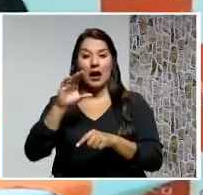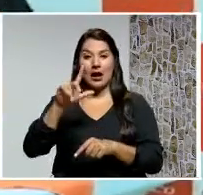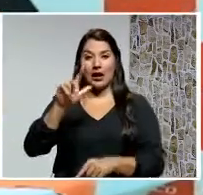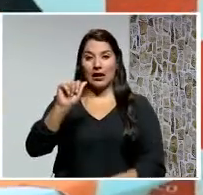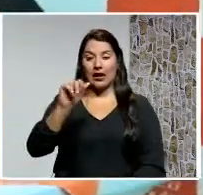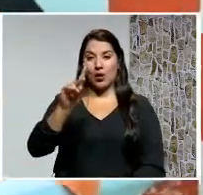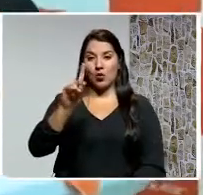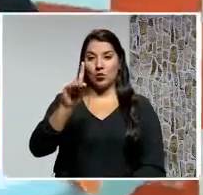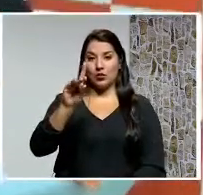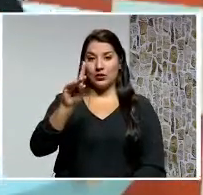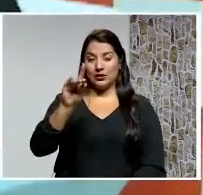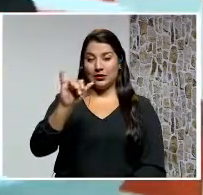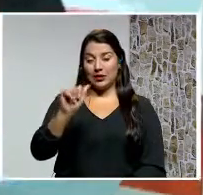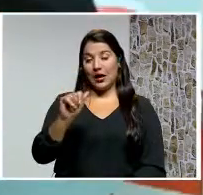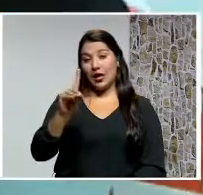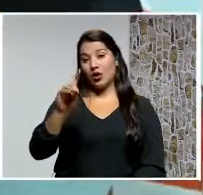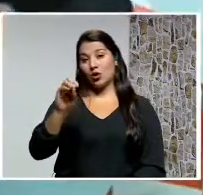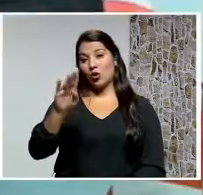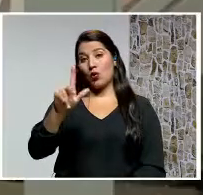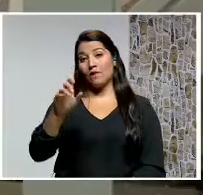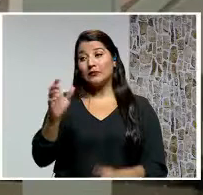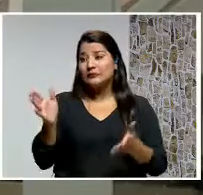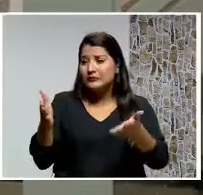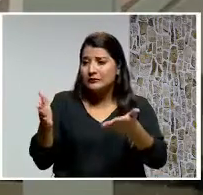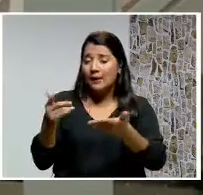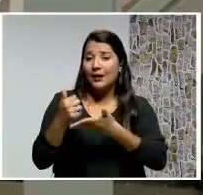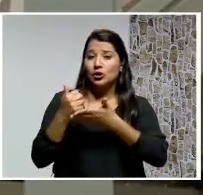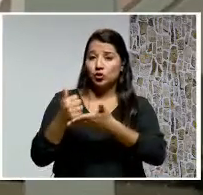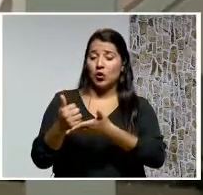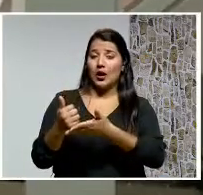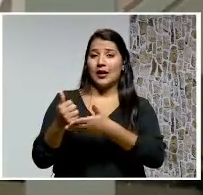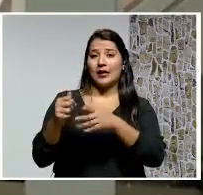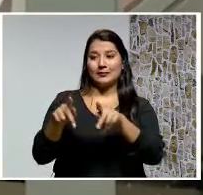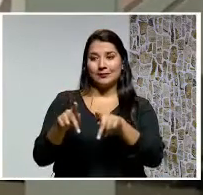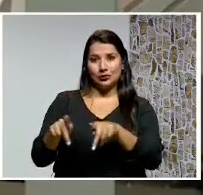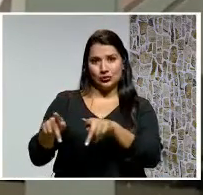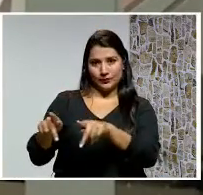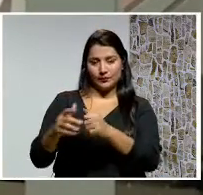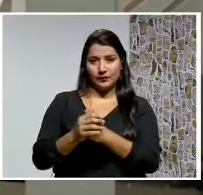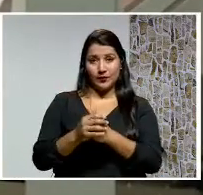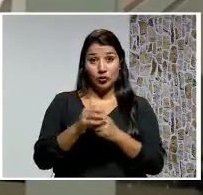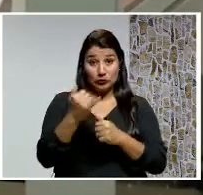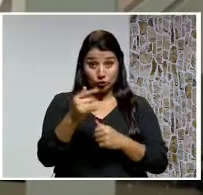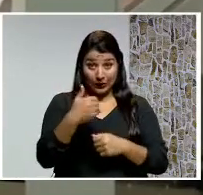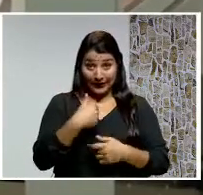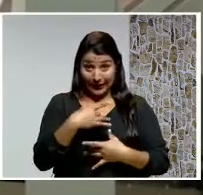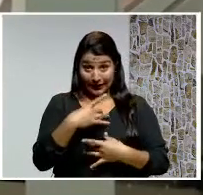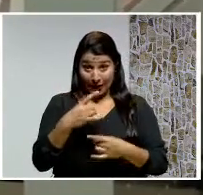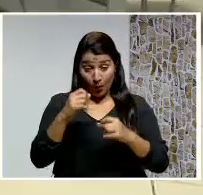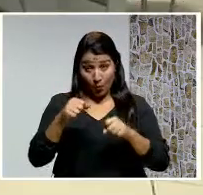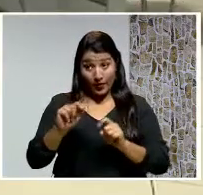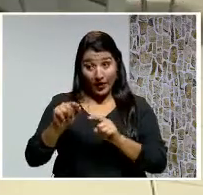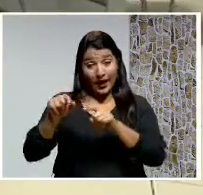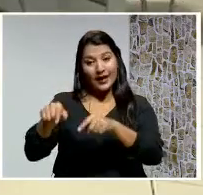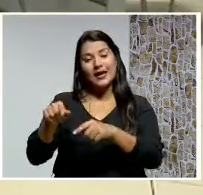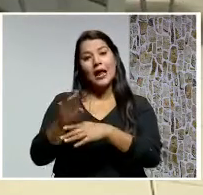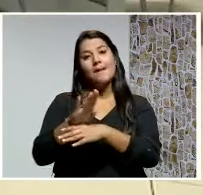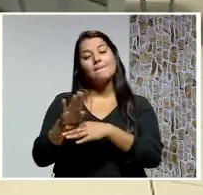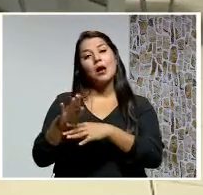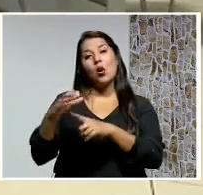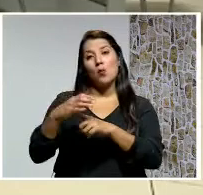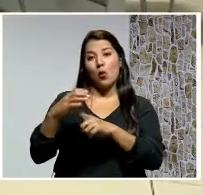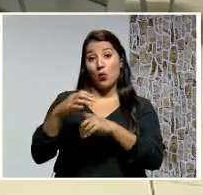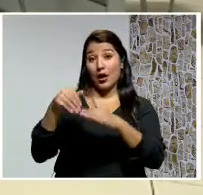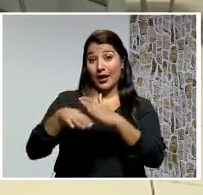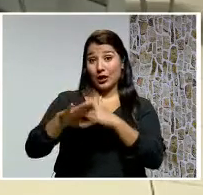estas alianzas a favor de las familias nacionales. Las personas interesadas pueden solicitar este crédito en cualquiera de las oficinas comerciales del Banco Popular